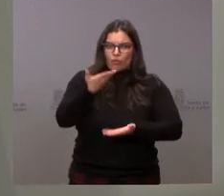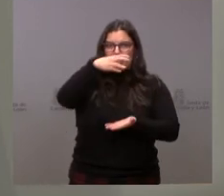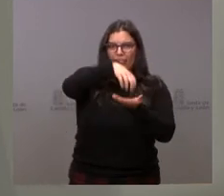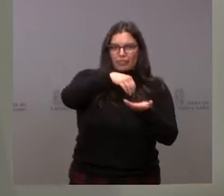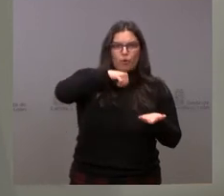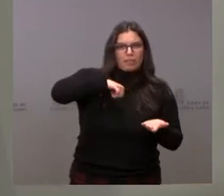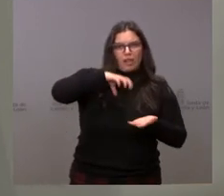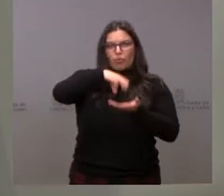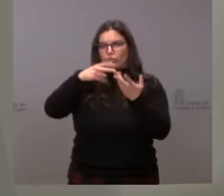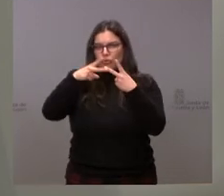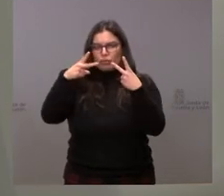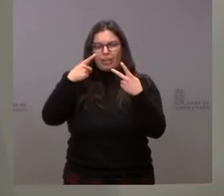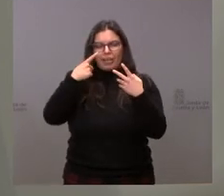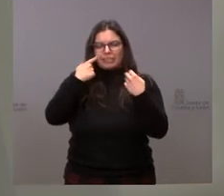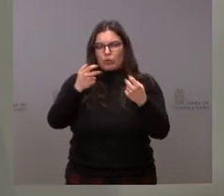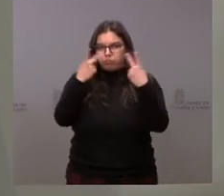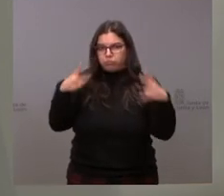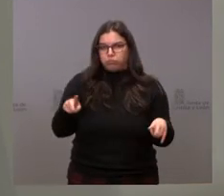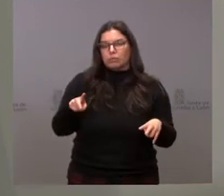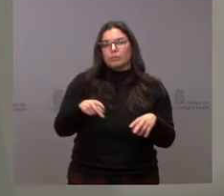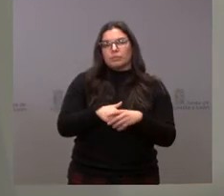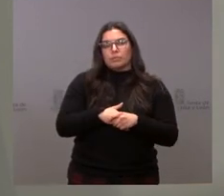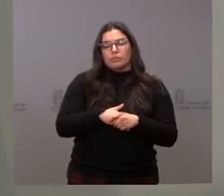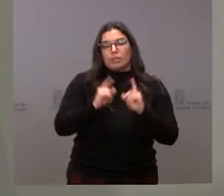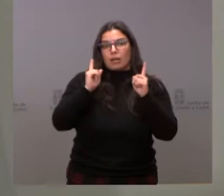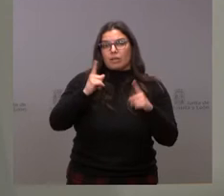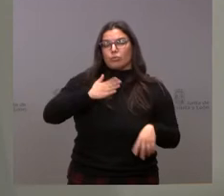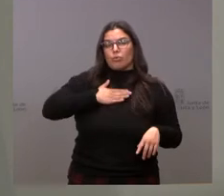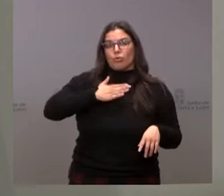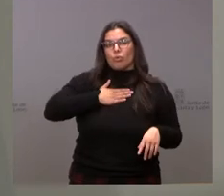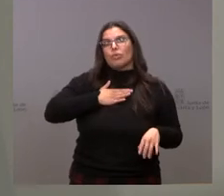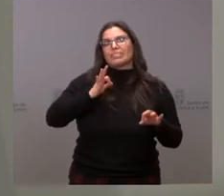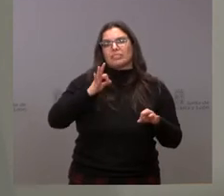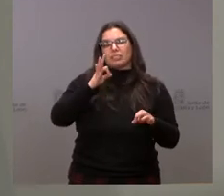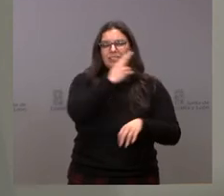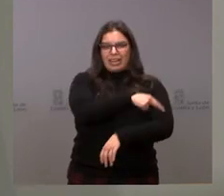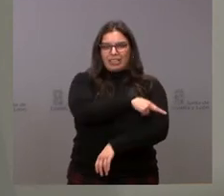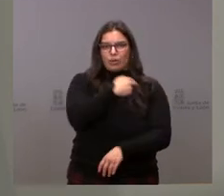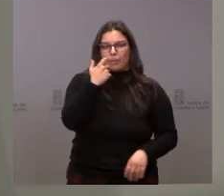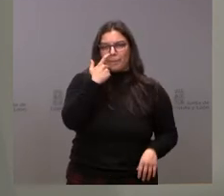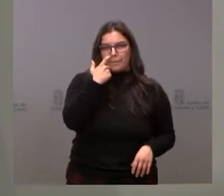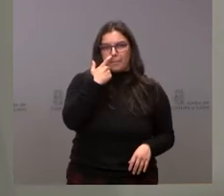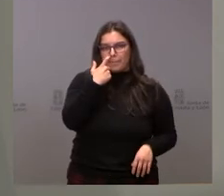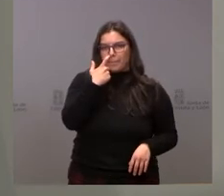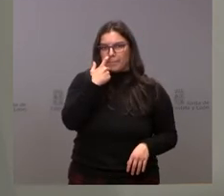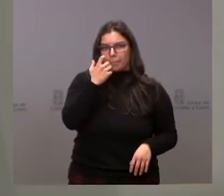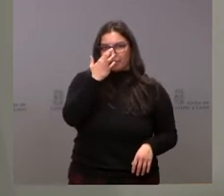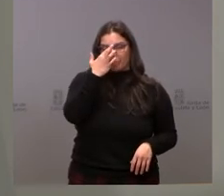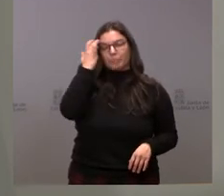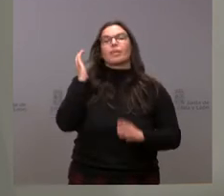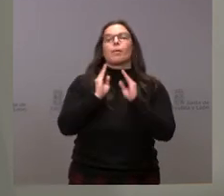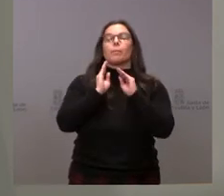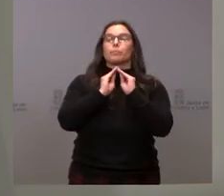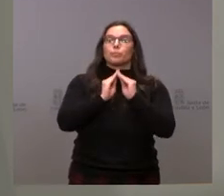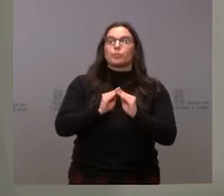donde estos servicios se prestan y en este caso de los centros sanitarios para el desarrollo de software y mejora y